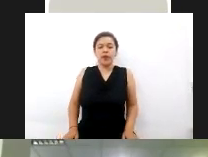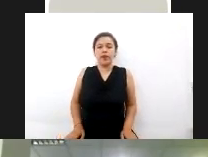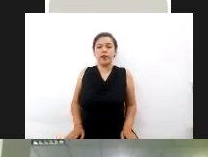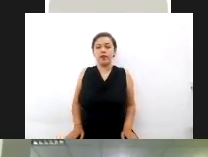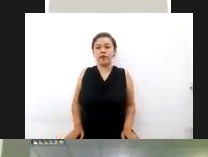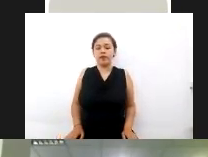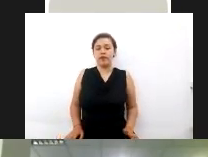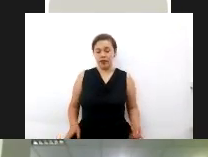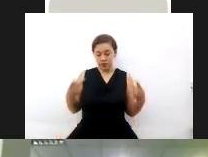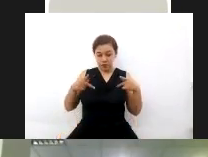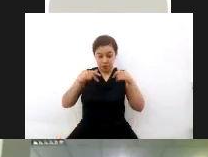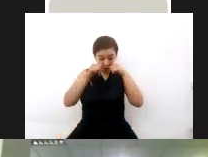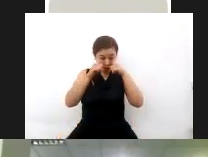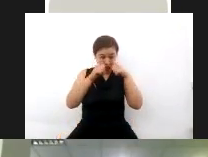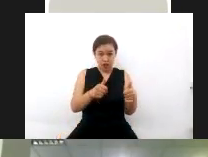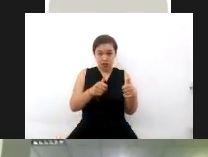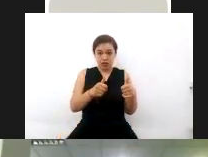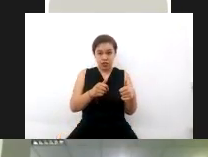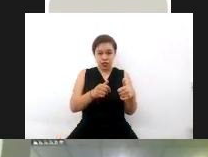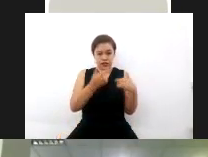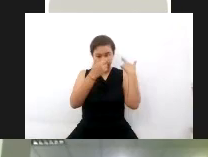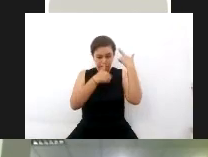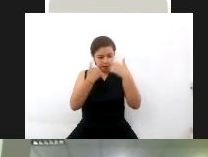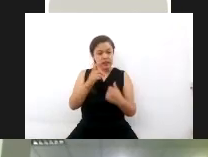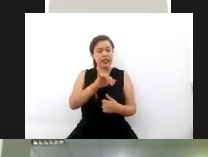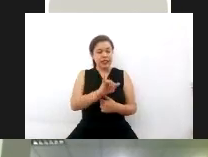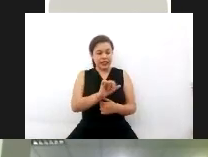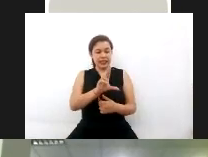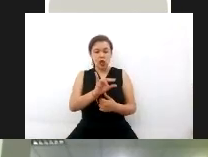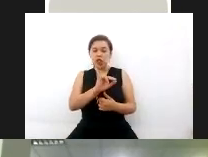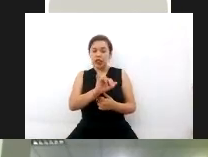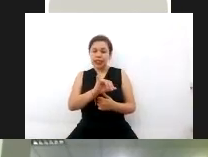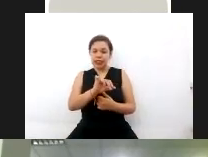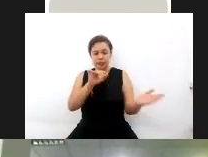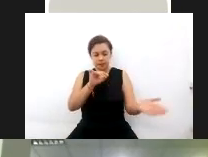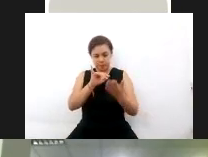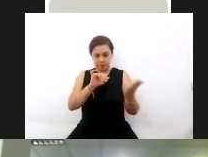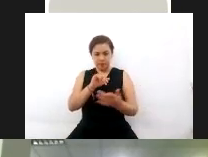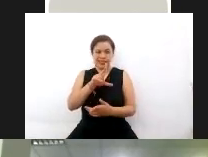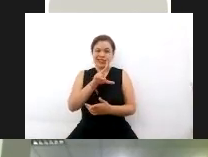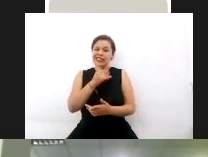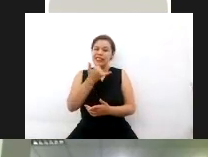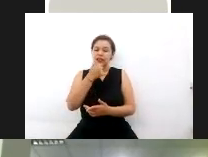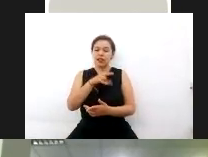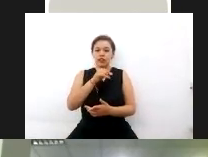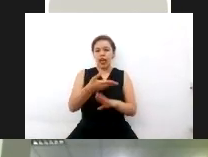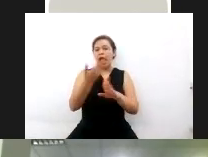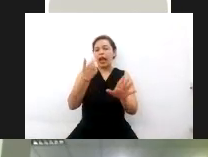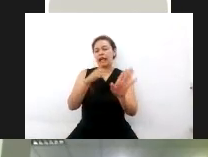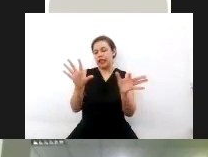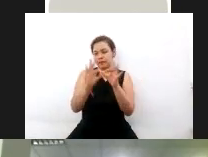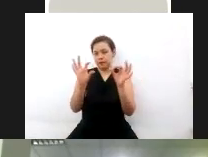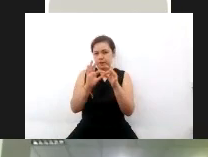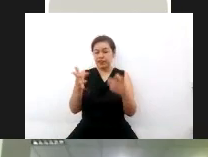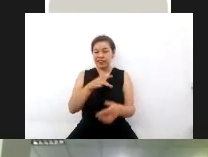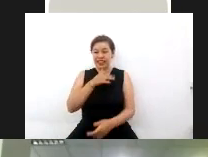esté al pendiente de este filtro con todos los insumos que ya se mencionaron anteriormente. Si no se siente bien,